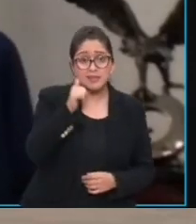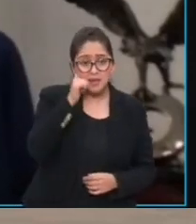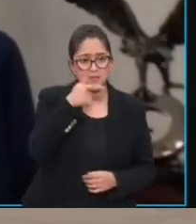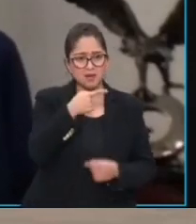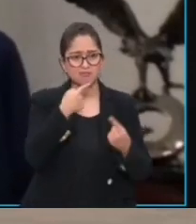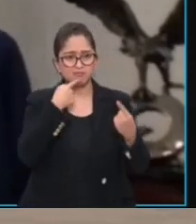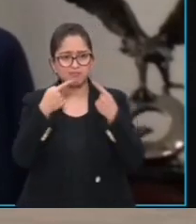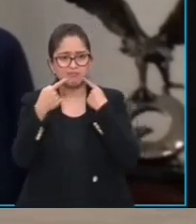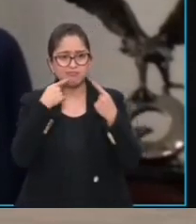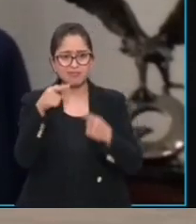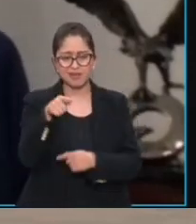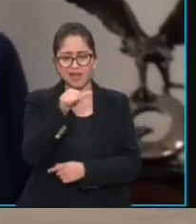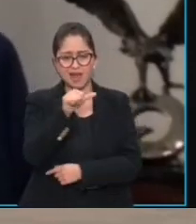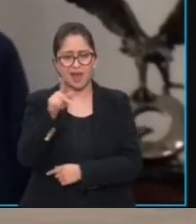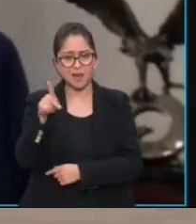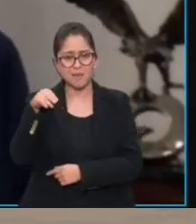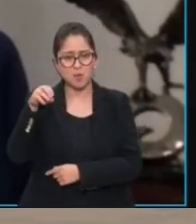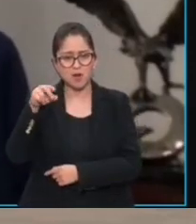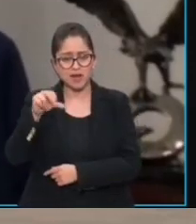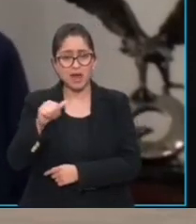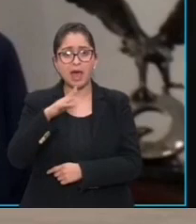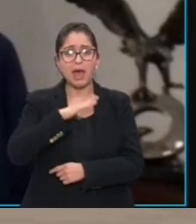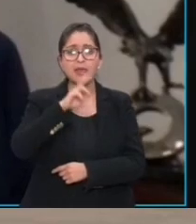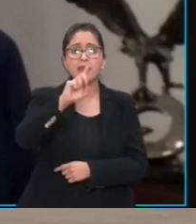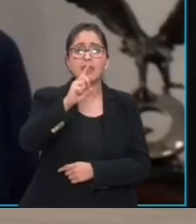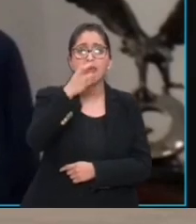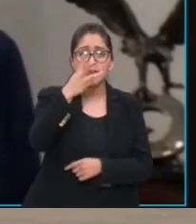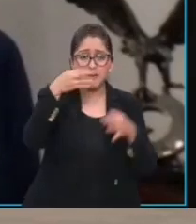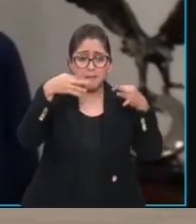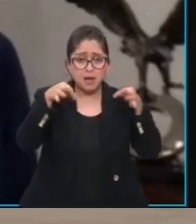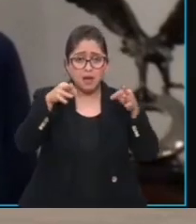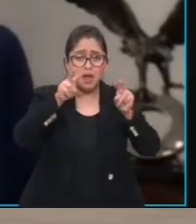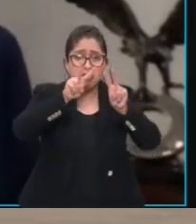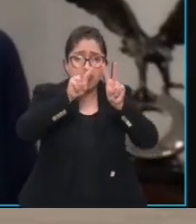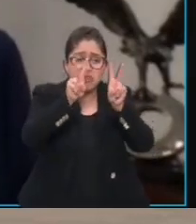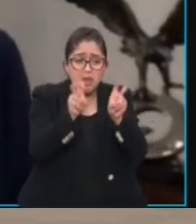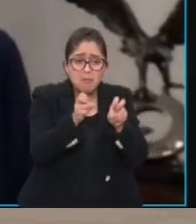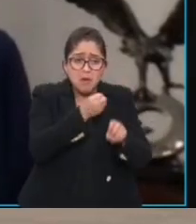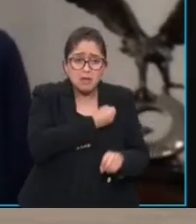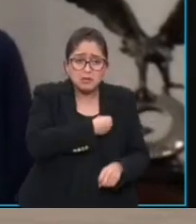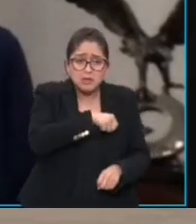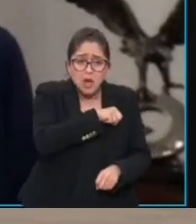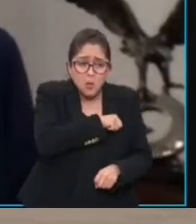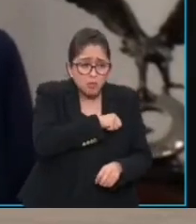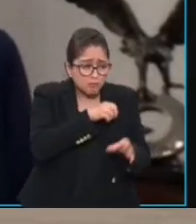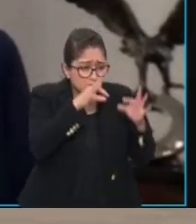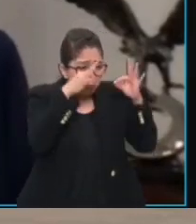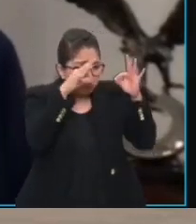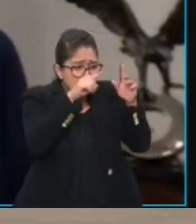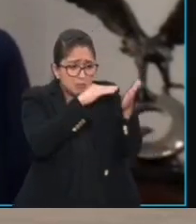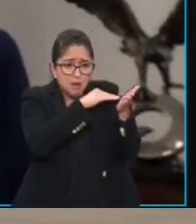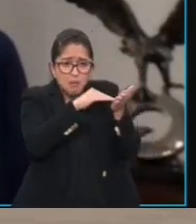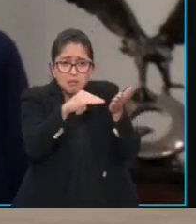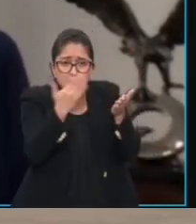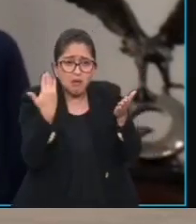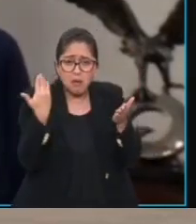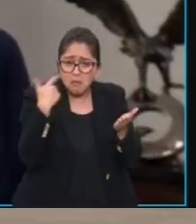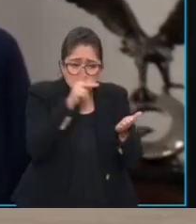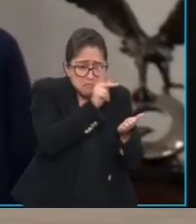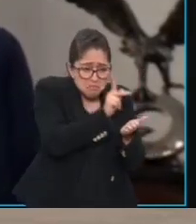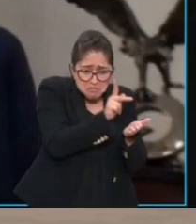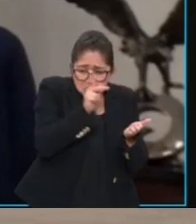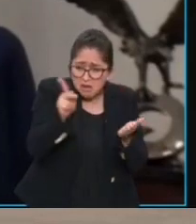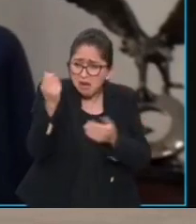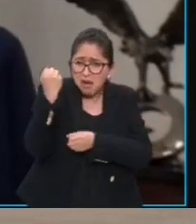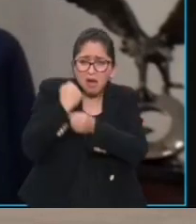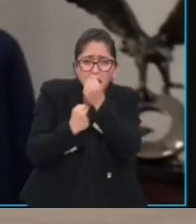plataforma de Morena, que son 33 páginas, hablan de la salud apenas en media página y es lo mismo que estaba desde junio del 2018.